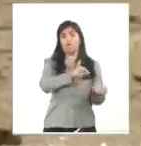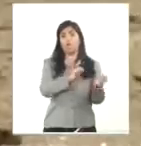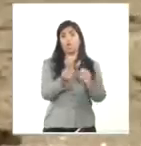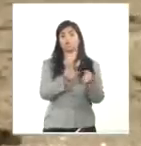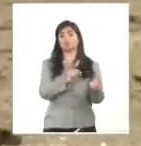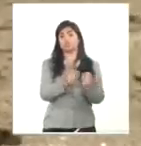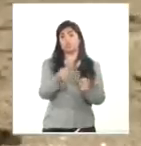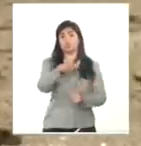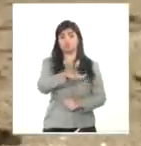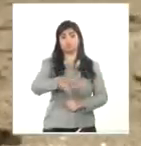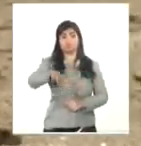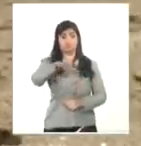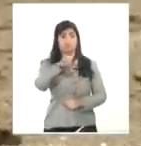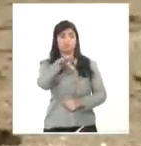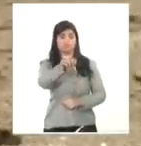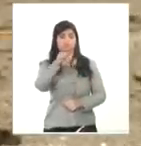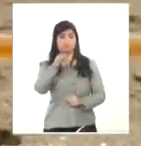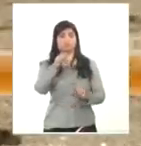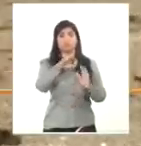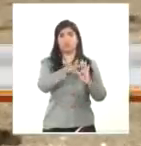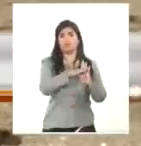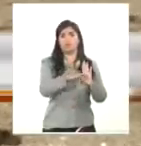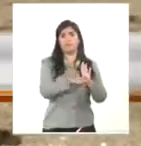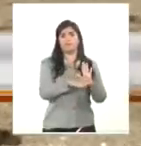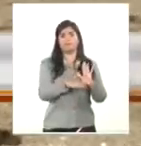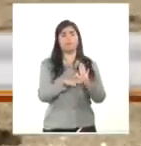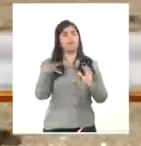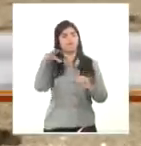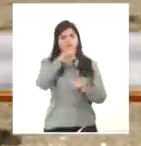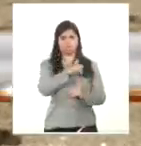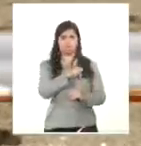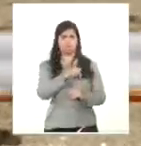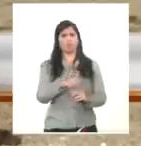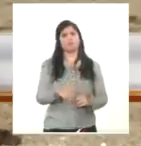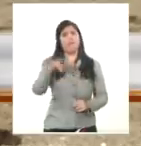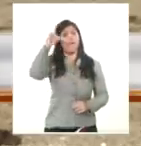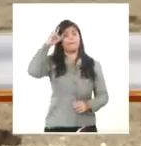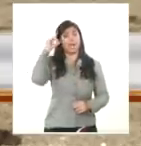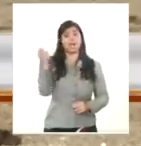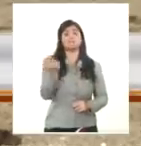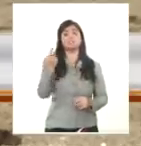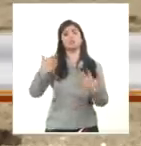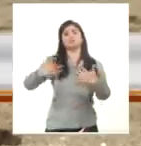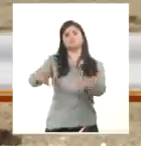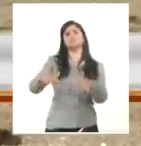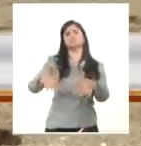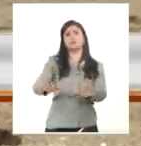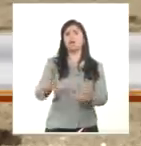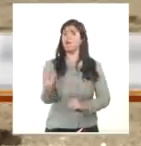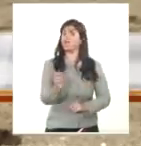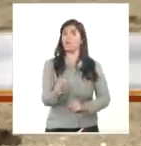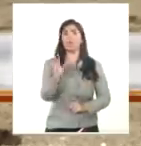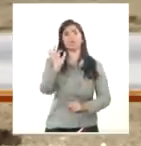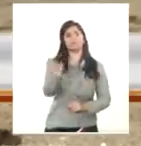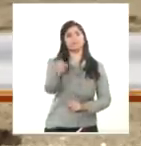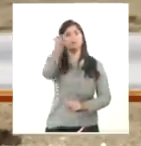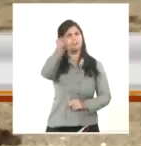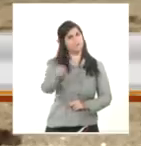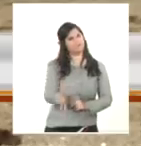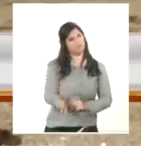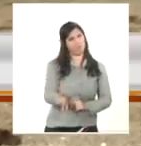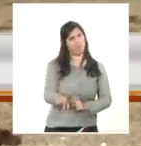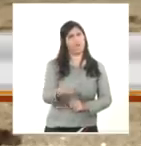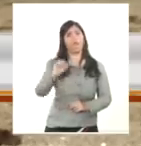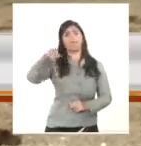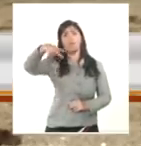masa. Hemos tomado todas las medidas, las vacas solas, ya te dije, nunca. Siempre hay un hombre con la vaca y no se sueltan de noche, por la